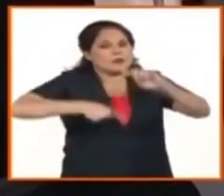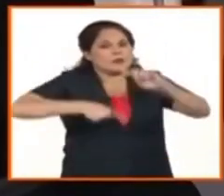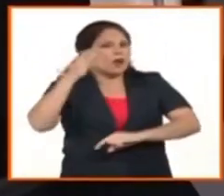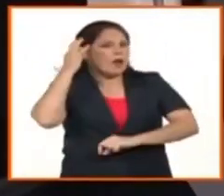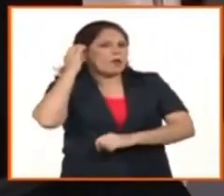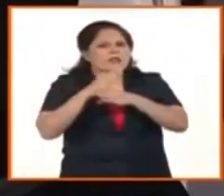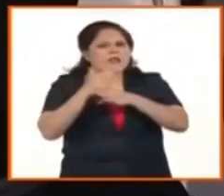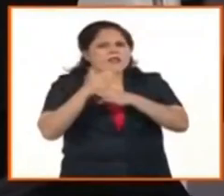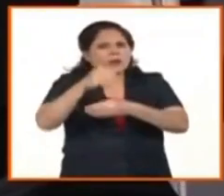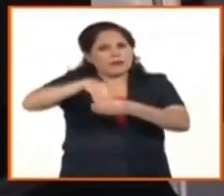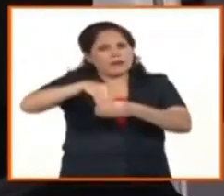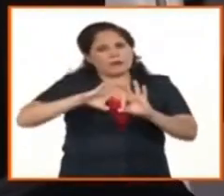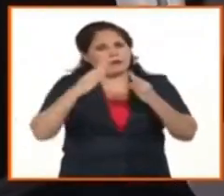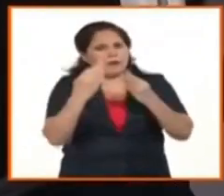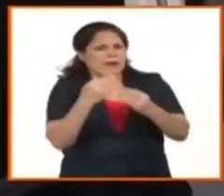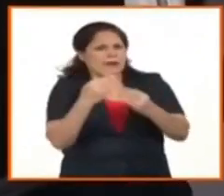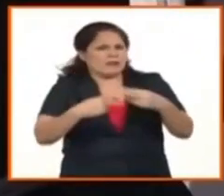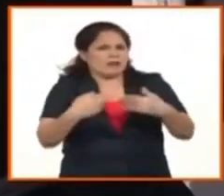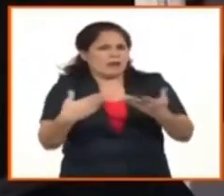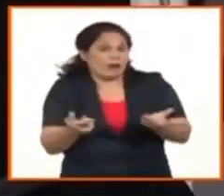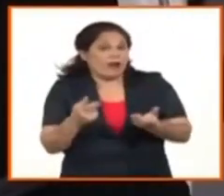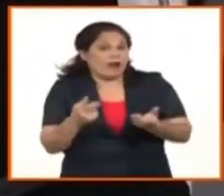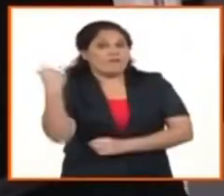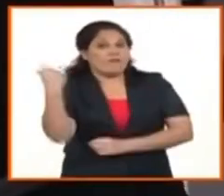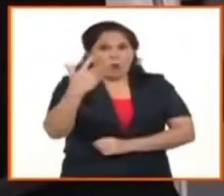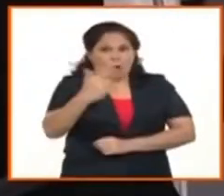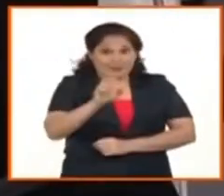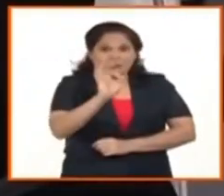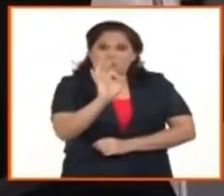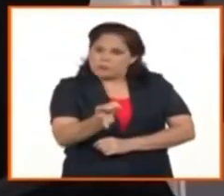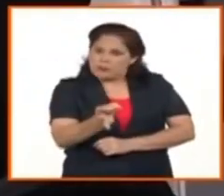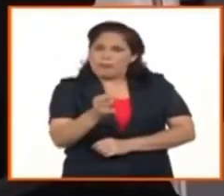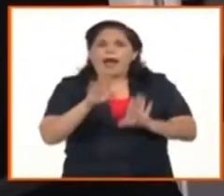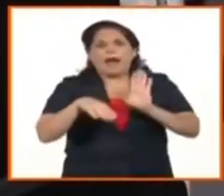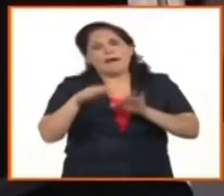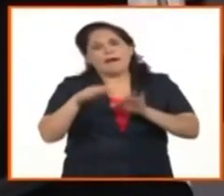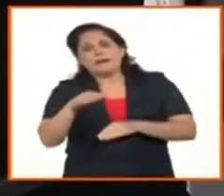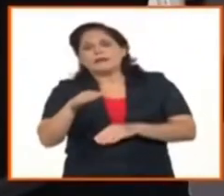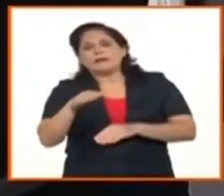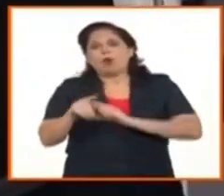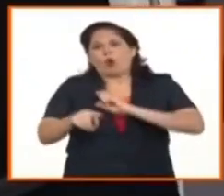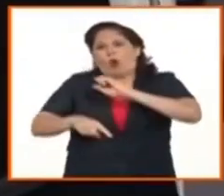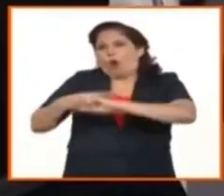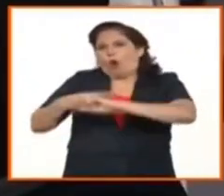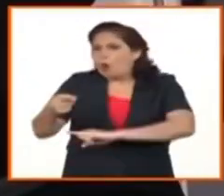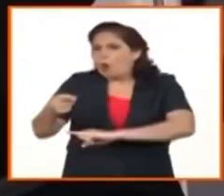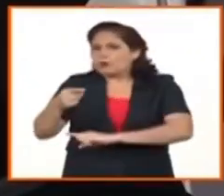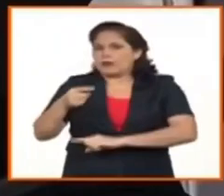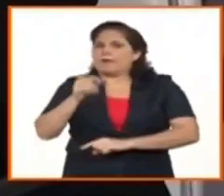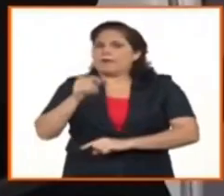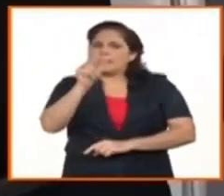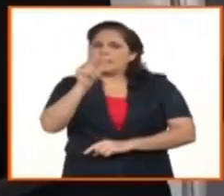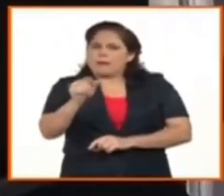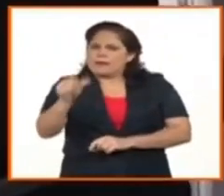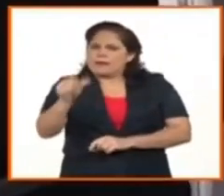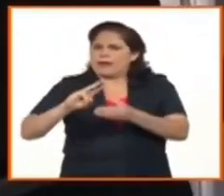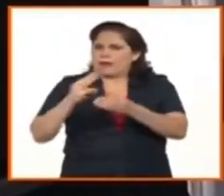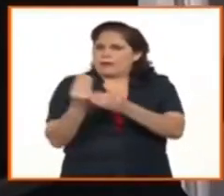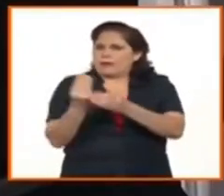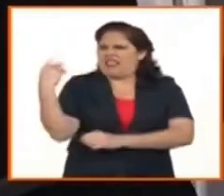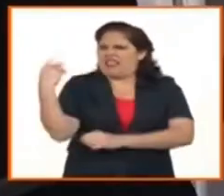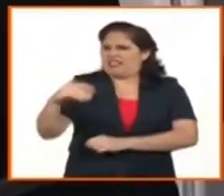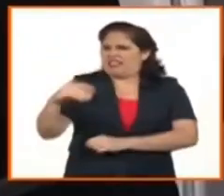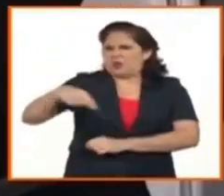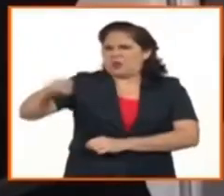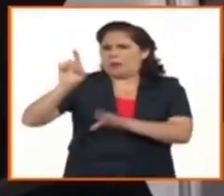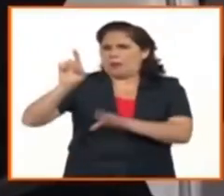interior de la familia la violencia que se ejerce por motivos de género que se ejerce contra las personas en situación de discapacidad a la que se ejerce contra